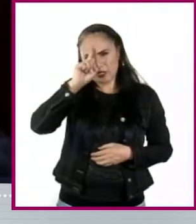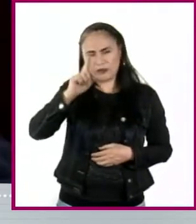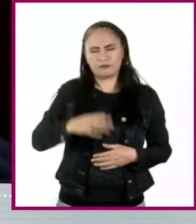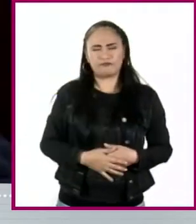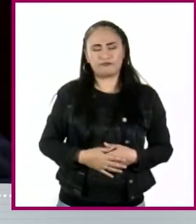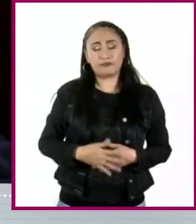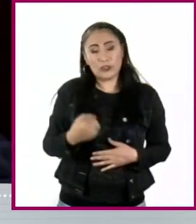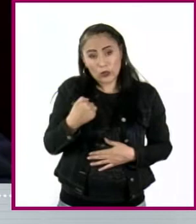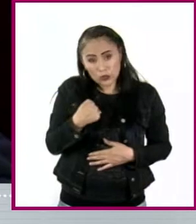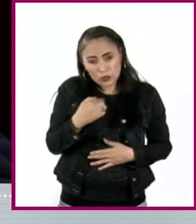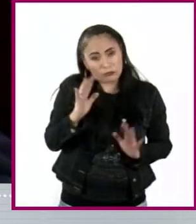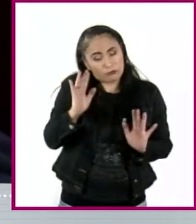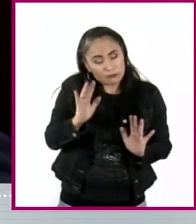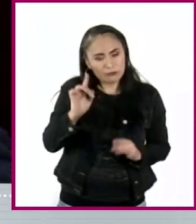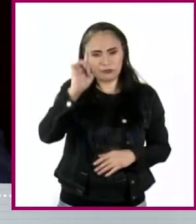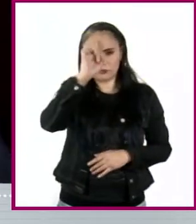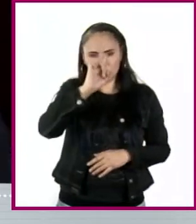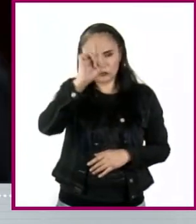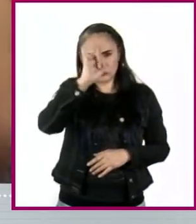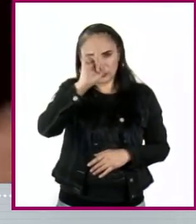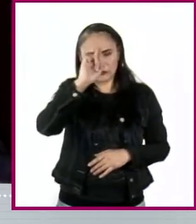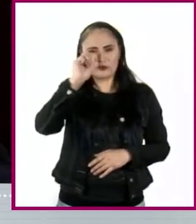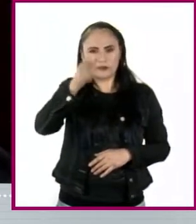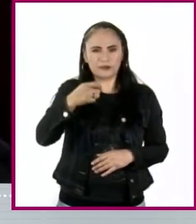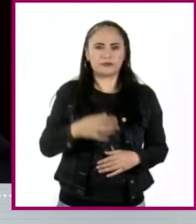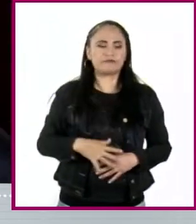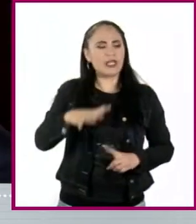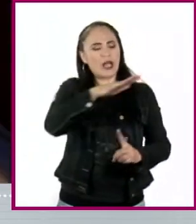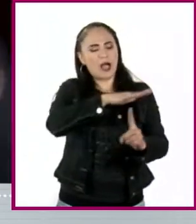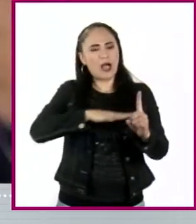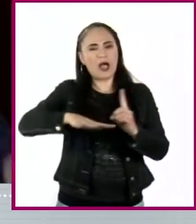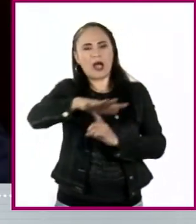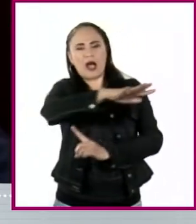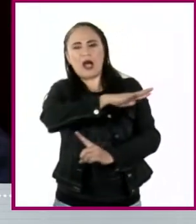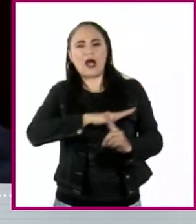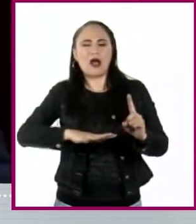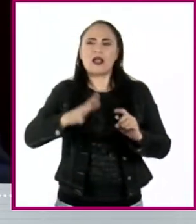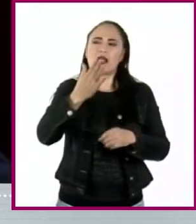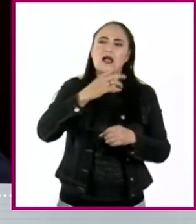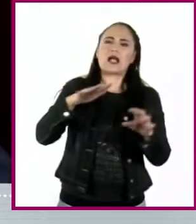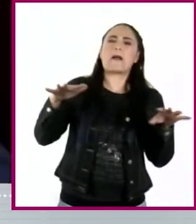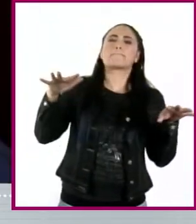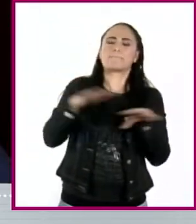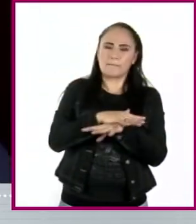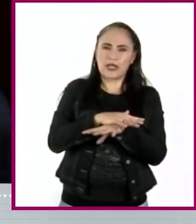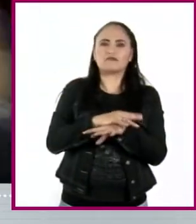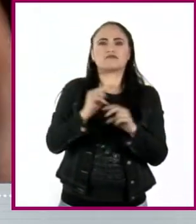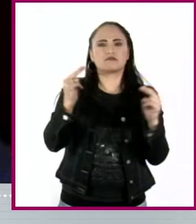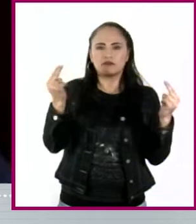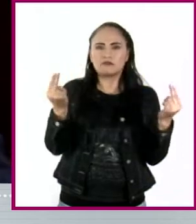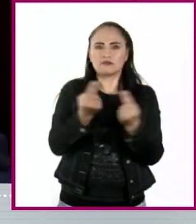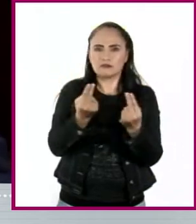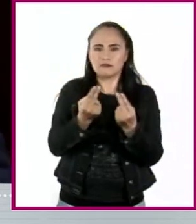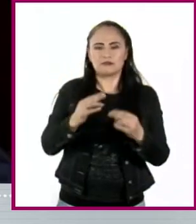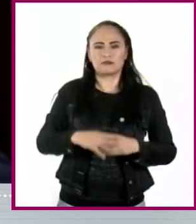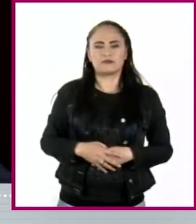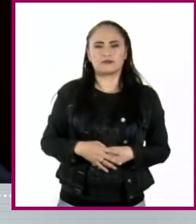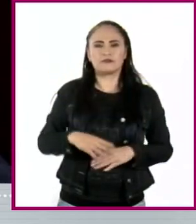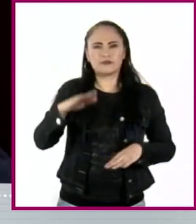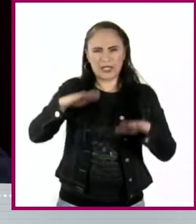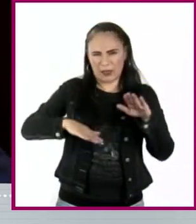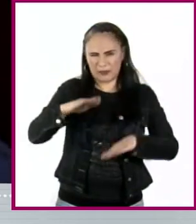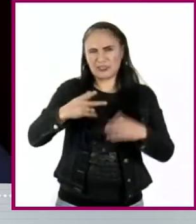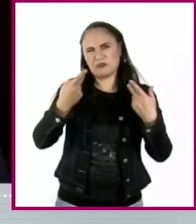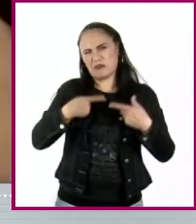me atrevo a sugerir es empezar a cambiar nuestro entorno. Ciertamente a veces como personas, siendo una